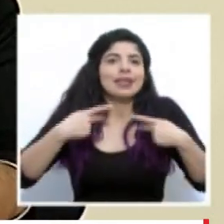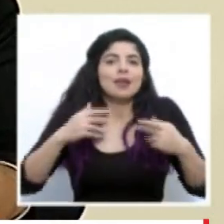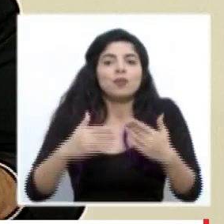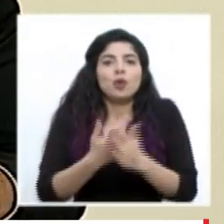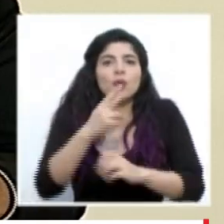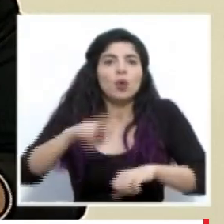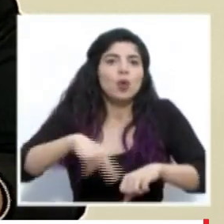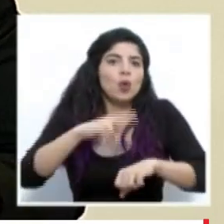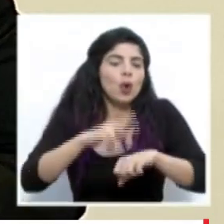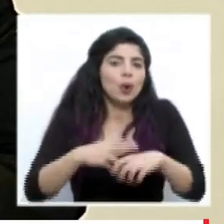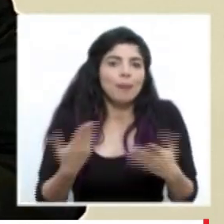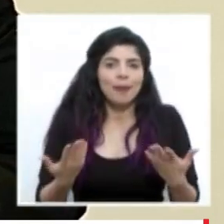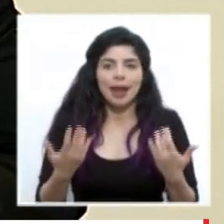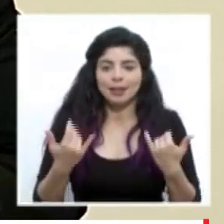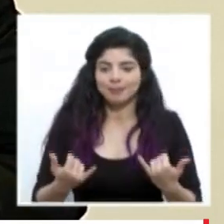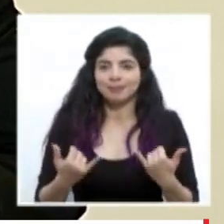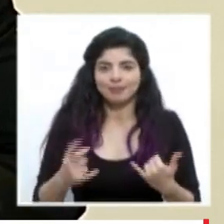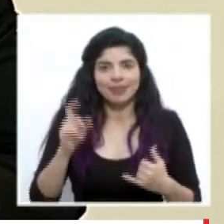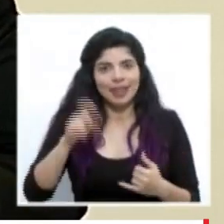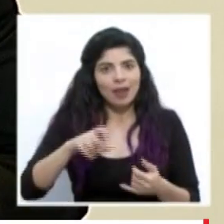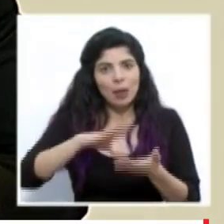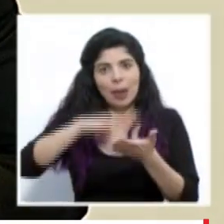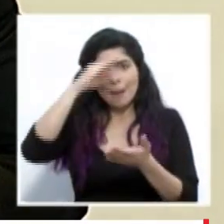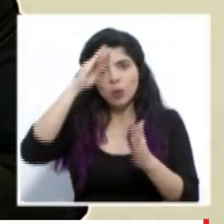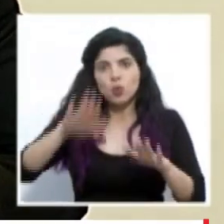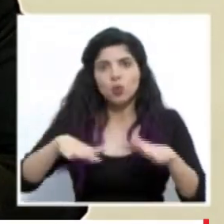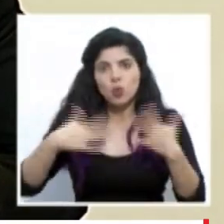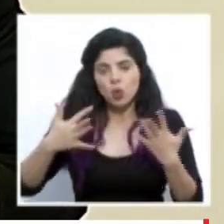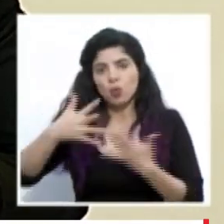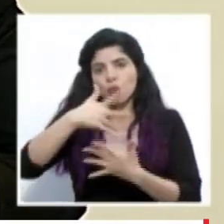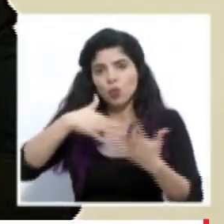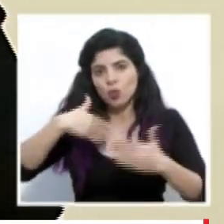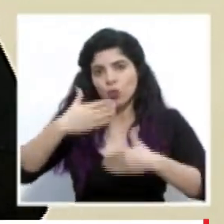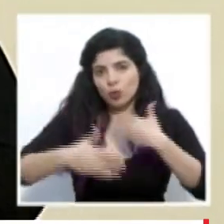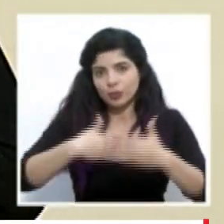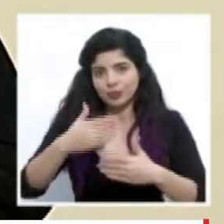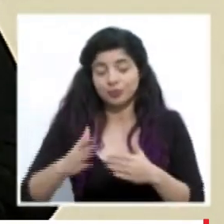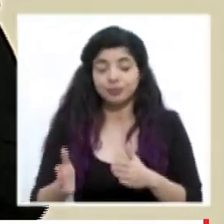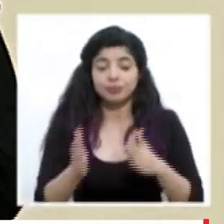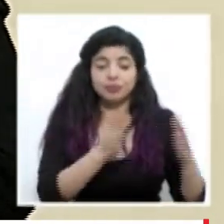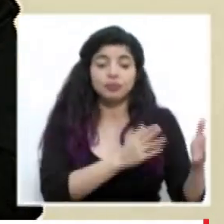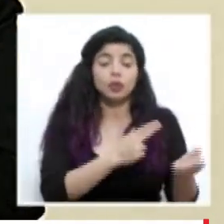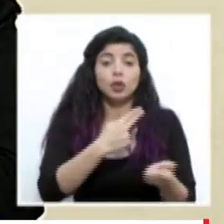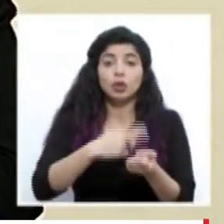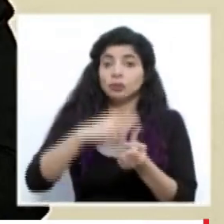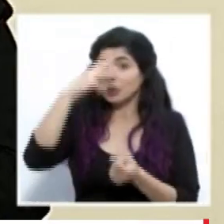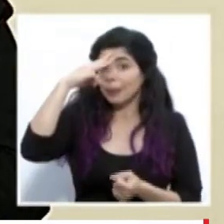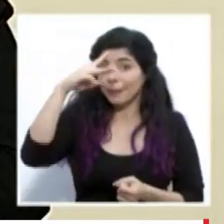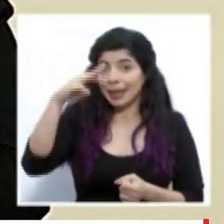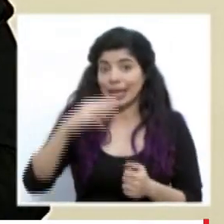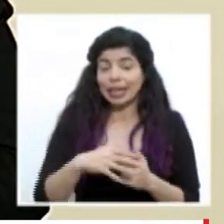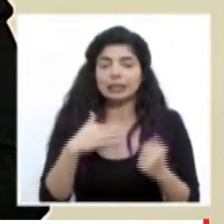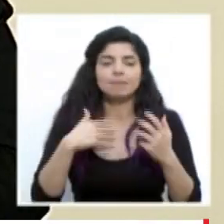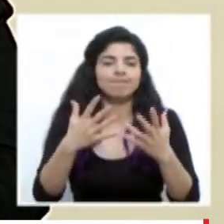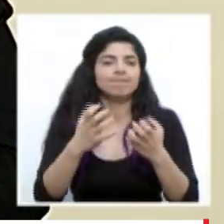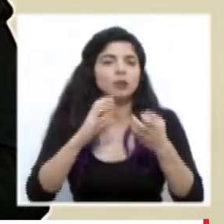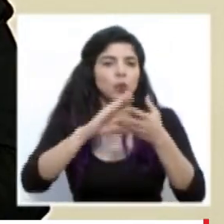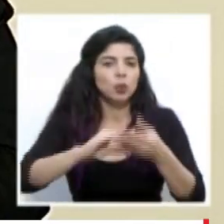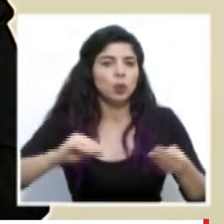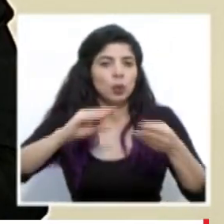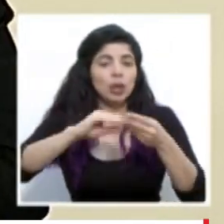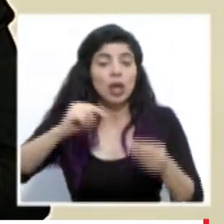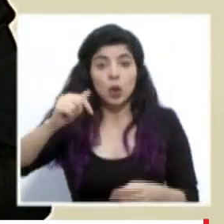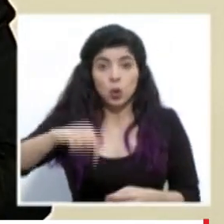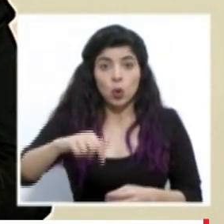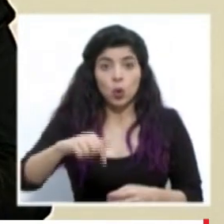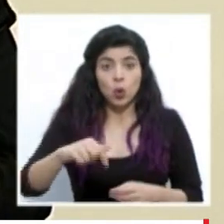la nueva normalidad de la que tenemos que aprender a convivir. En cuanto al Hospital México, quería contarles que el